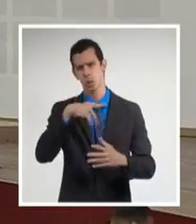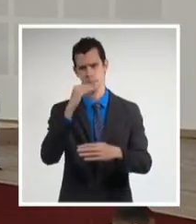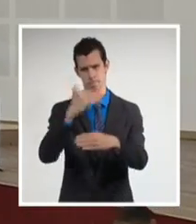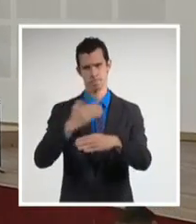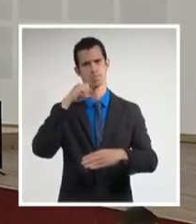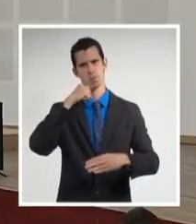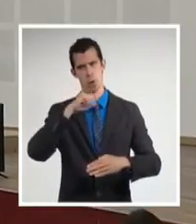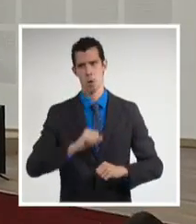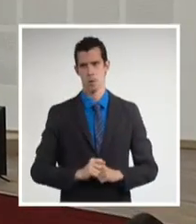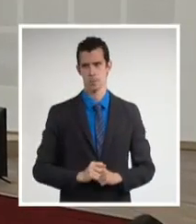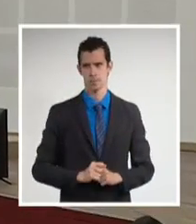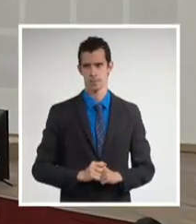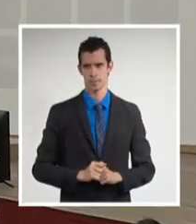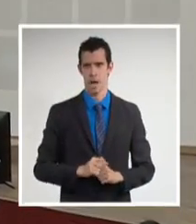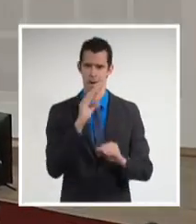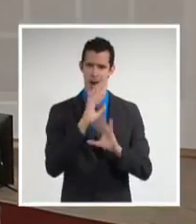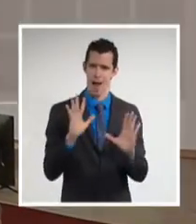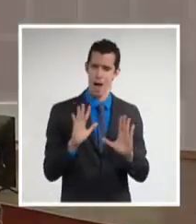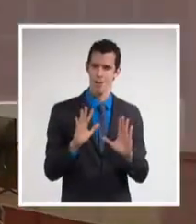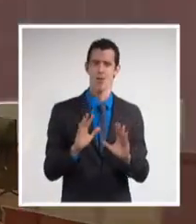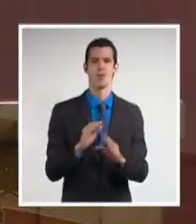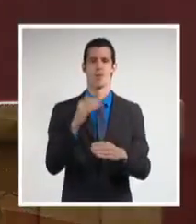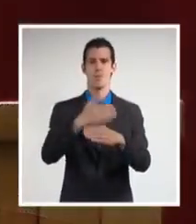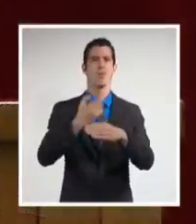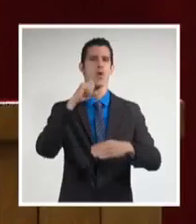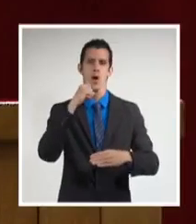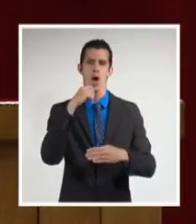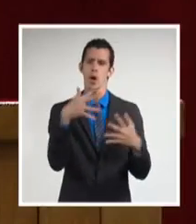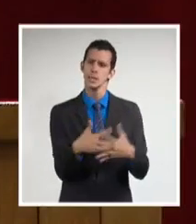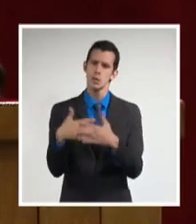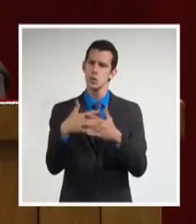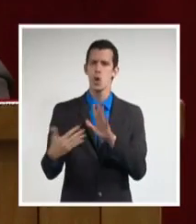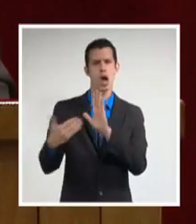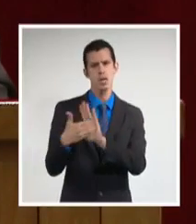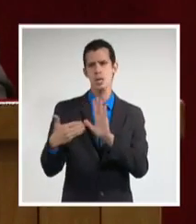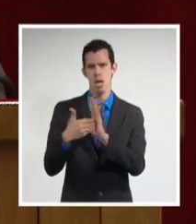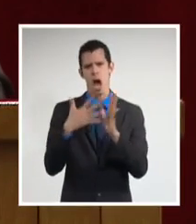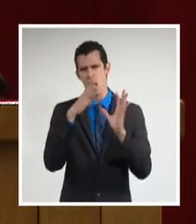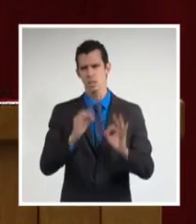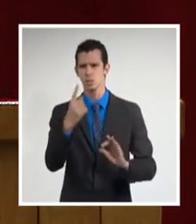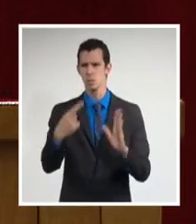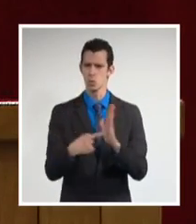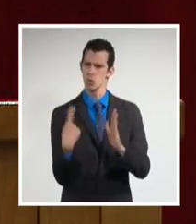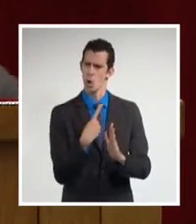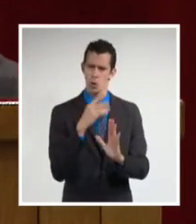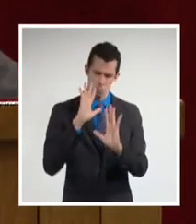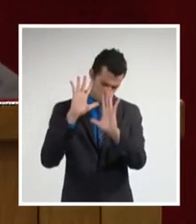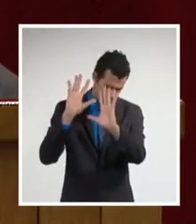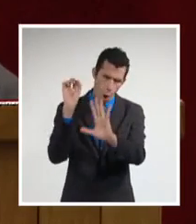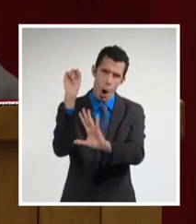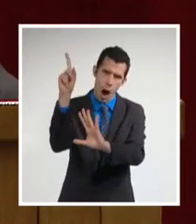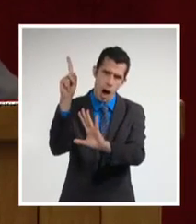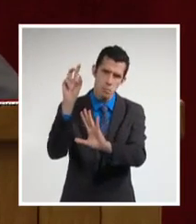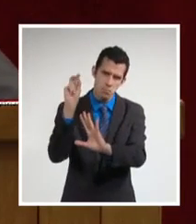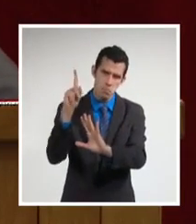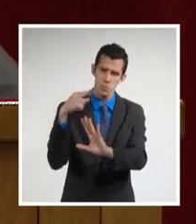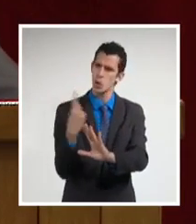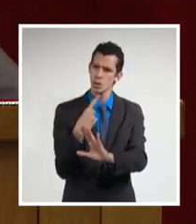hacer, cercada y acosada por la mayor potencia de la historia. Los articuladores de las campañas contra